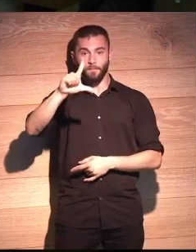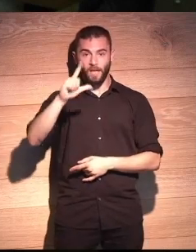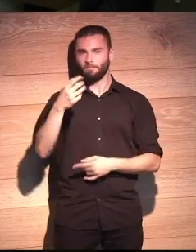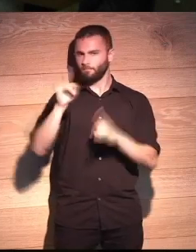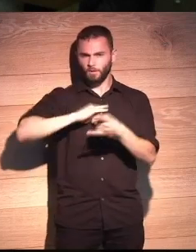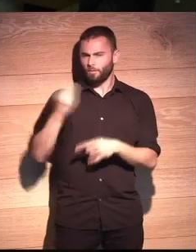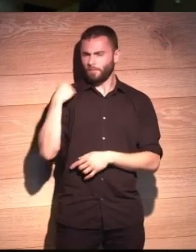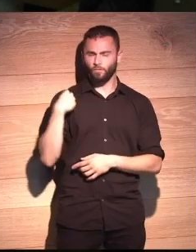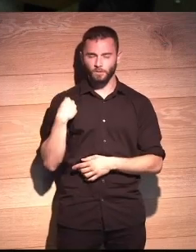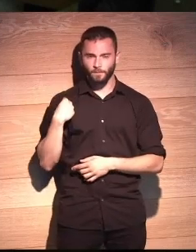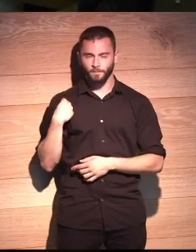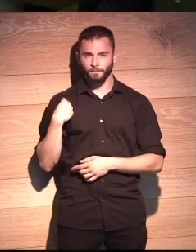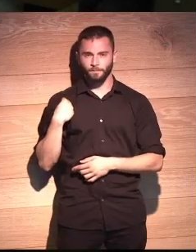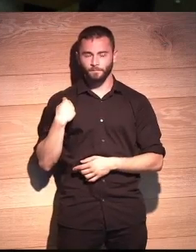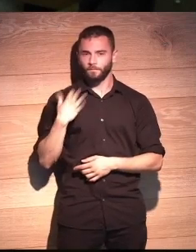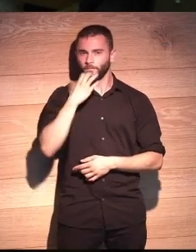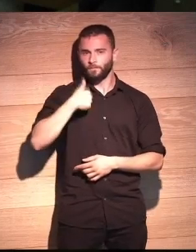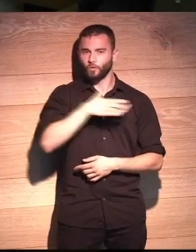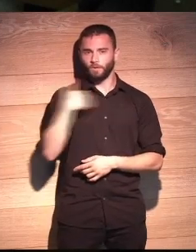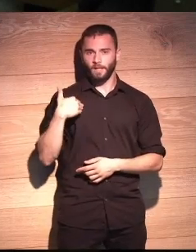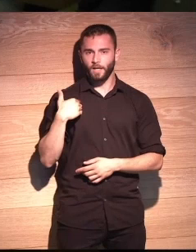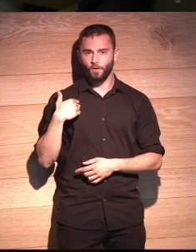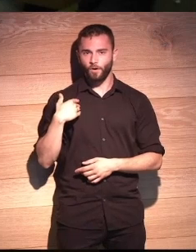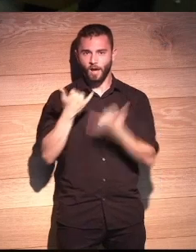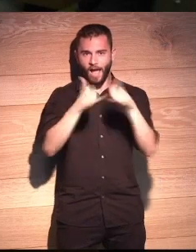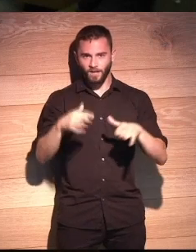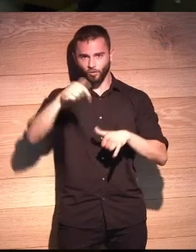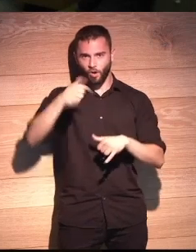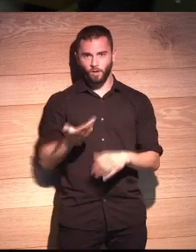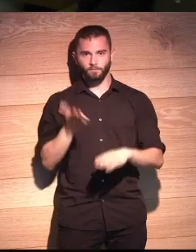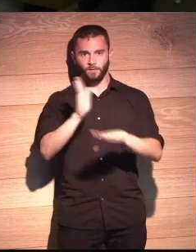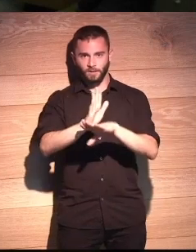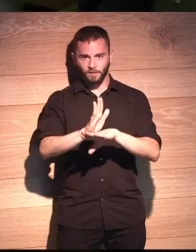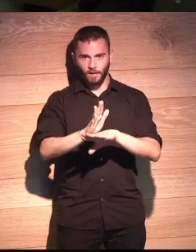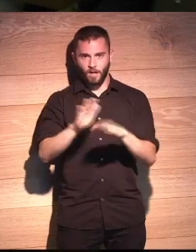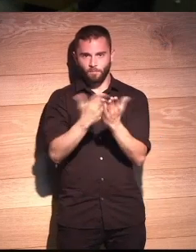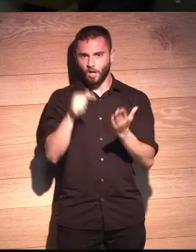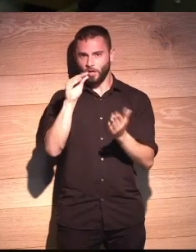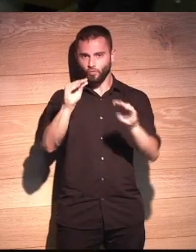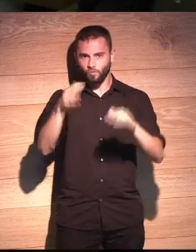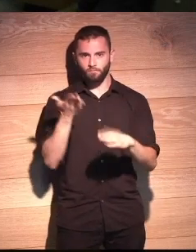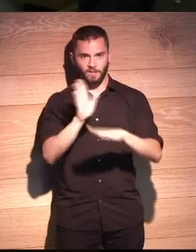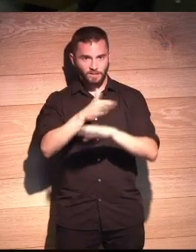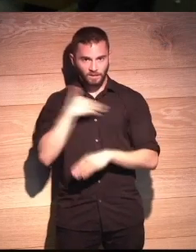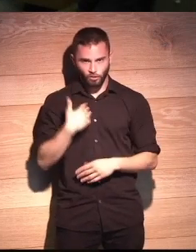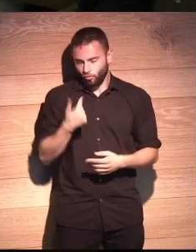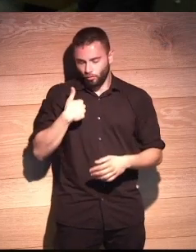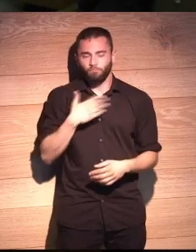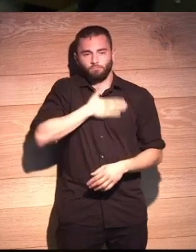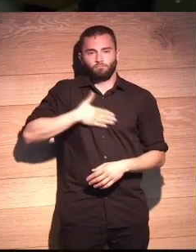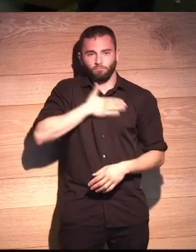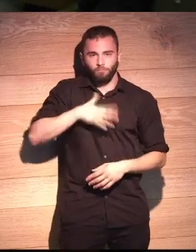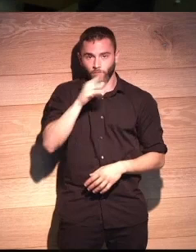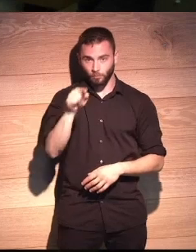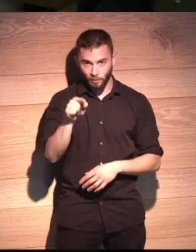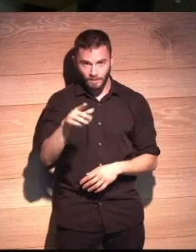me preguntó si quería presentar el acto de hoy, su nueva obra. Y le dije, bueno, por supuesto encantada, no solo por